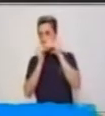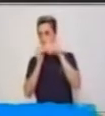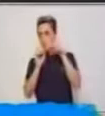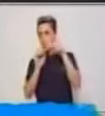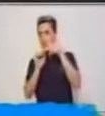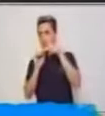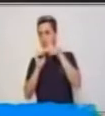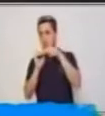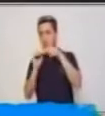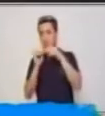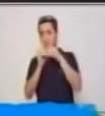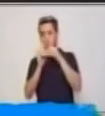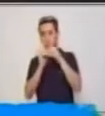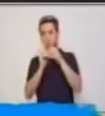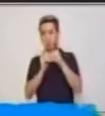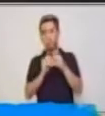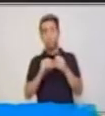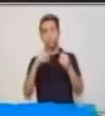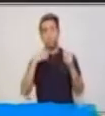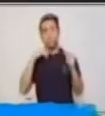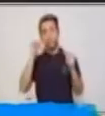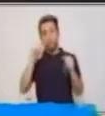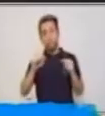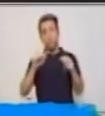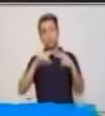Ahora comencemos con el tema.